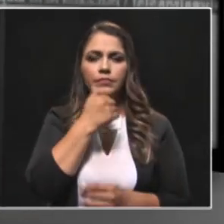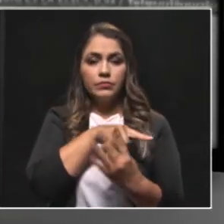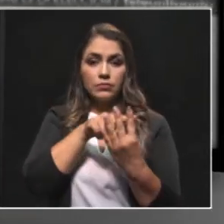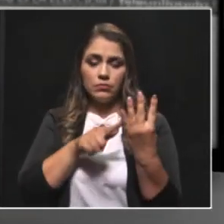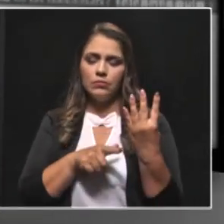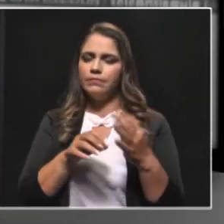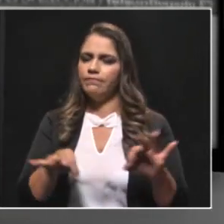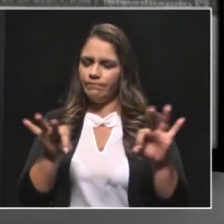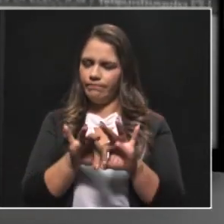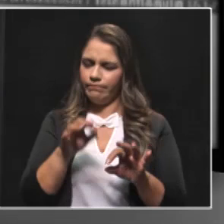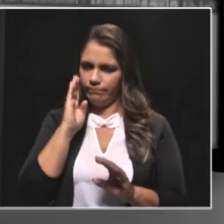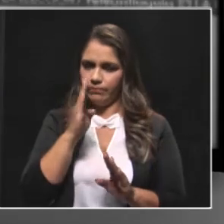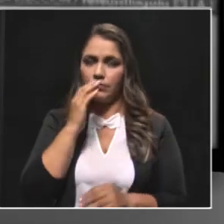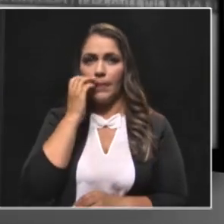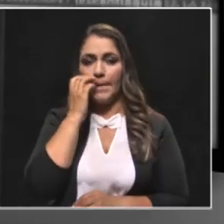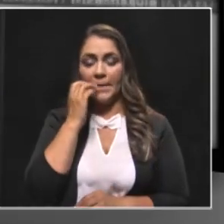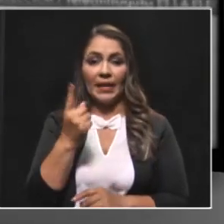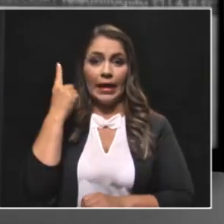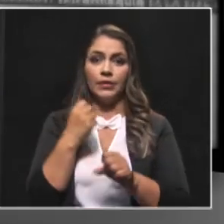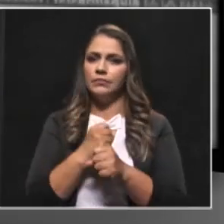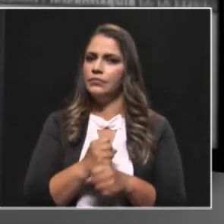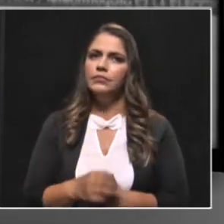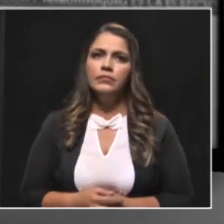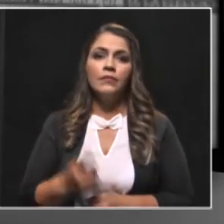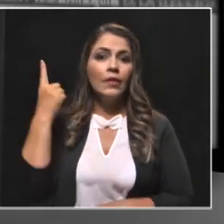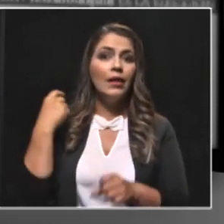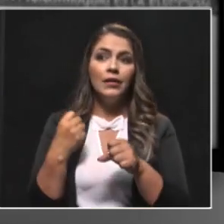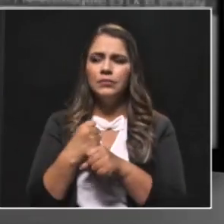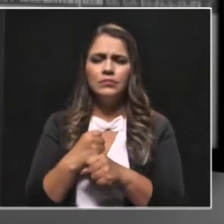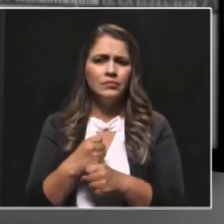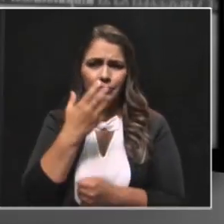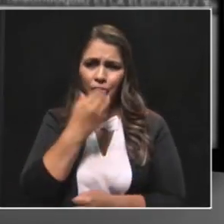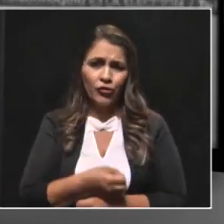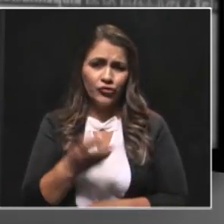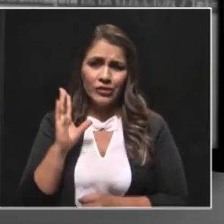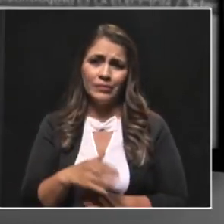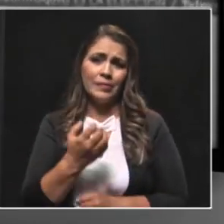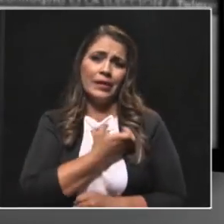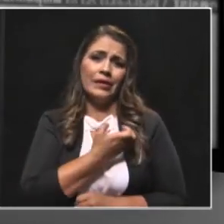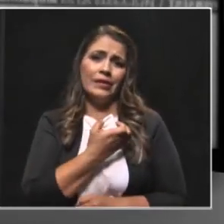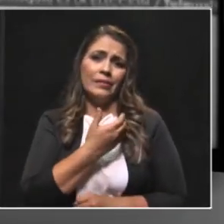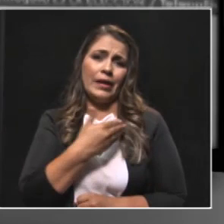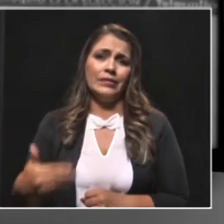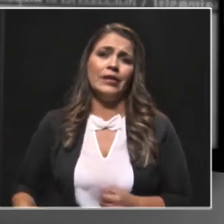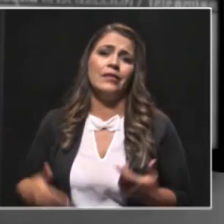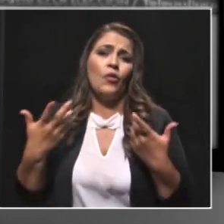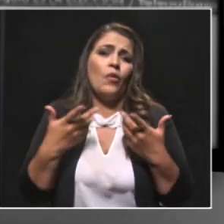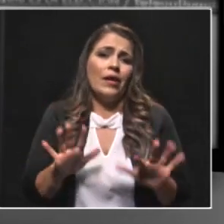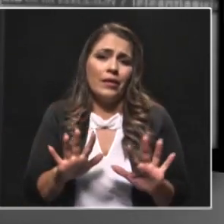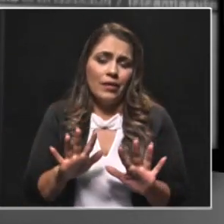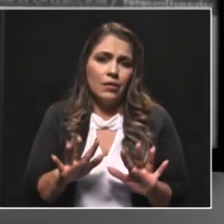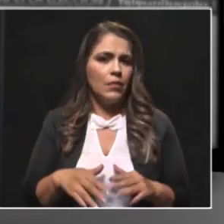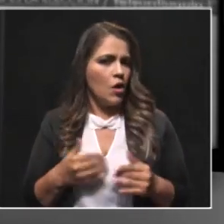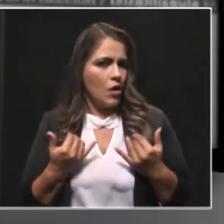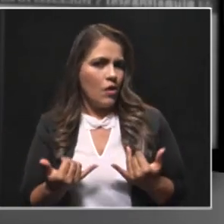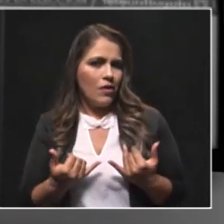para que la gente entienda mejor, el año pasado era inútil el trasteo de votos en la elección presidencial porque usted elige en cualquier parte al mismo presidente.